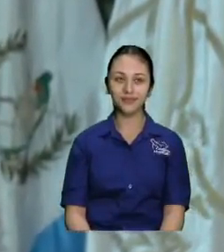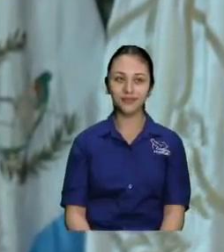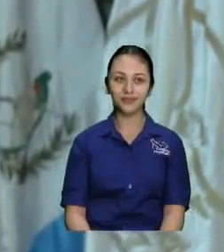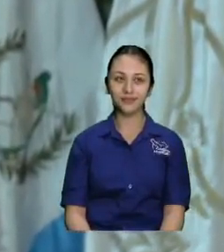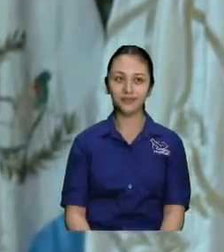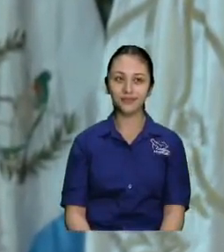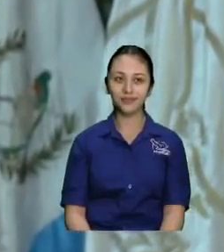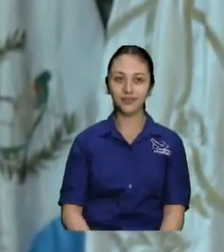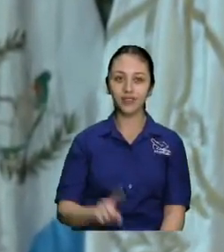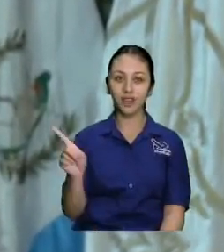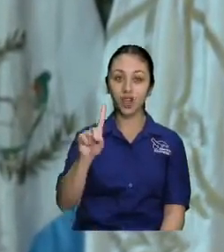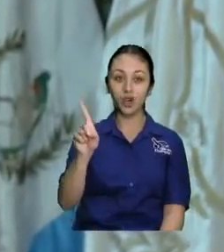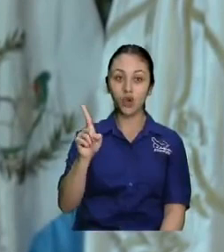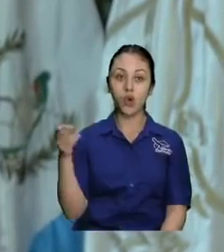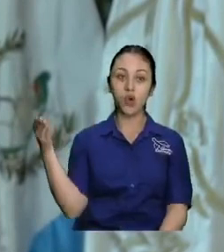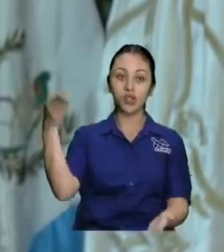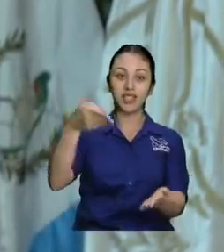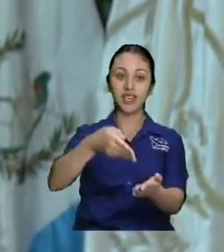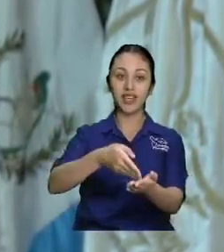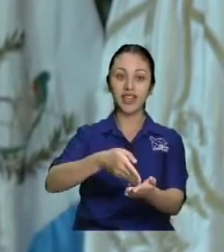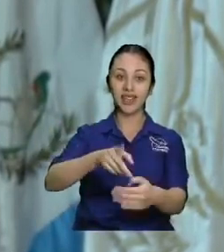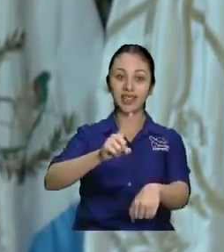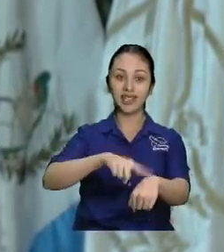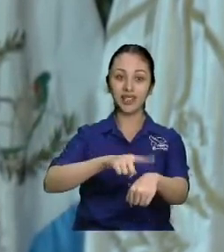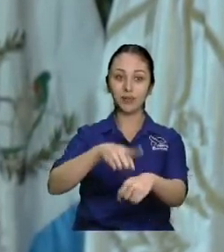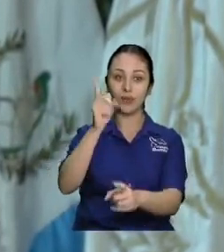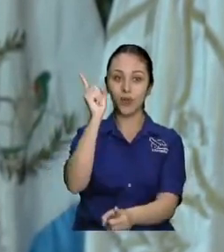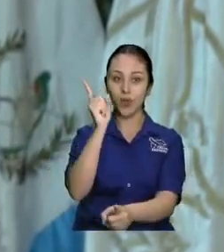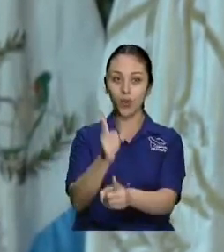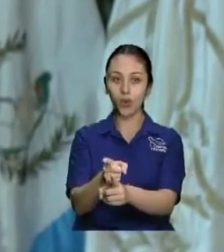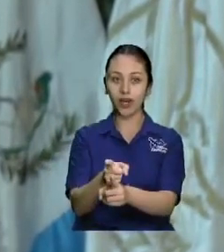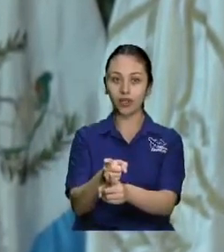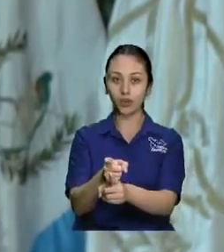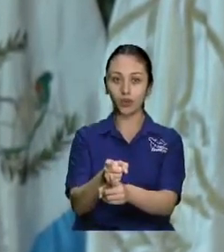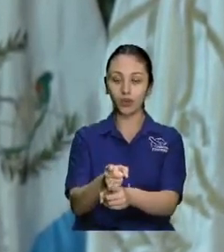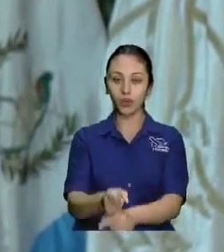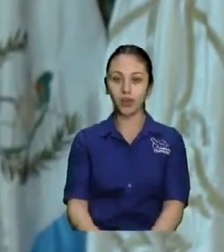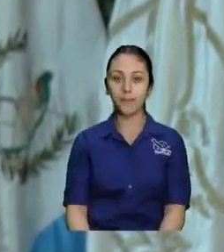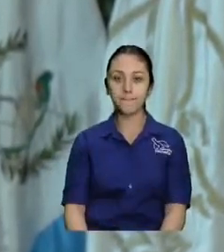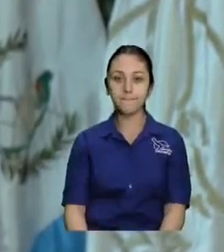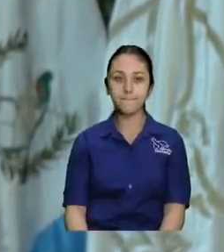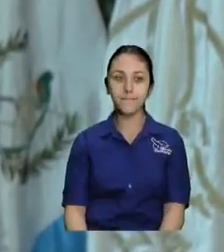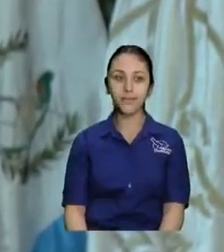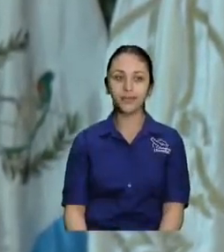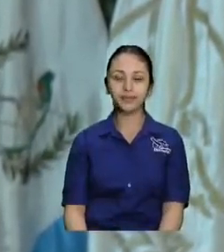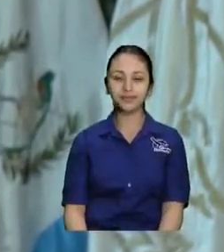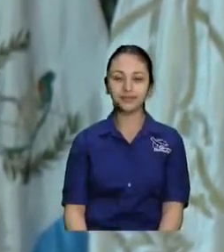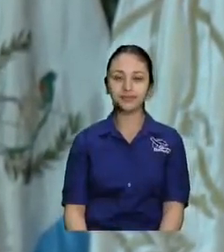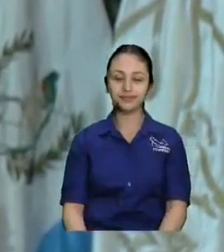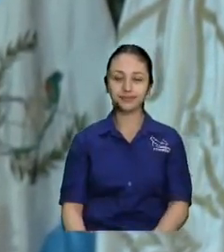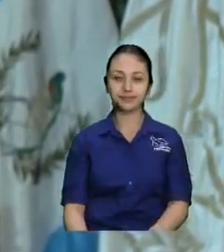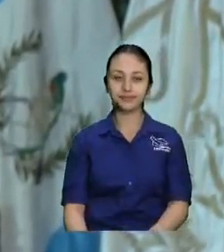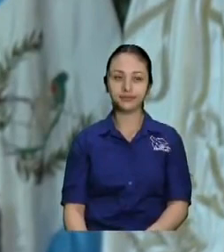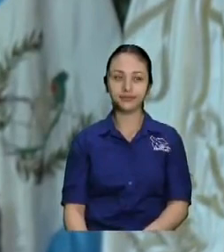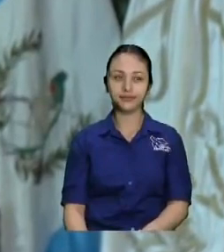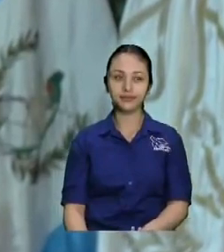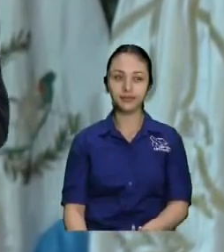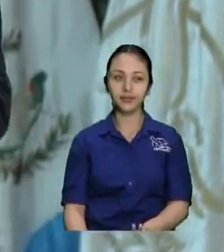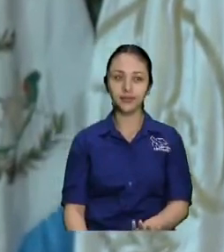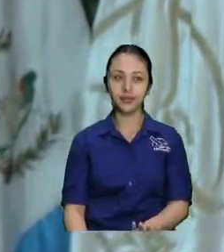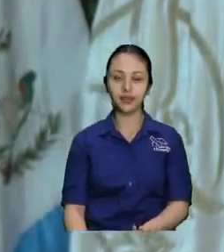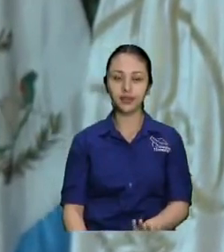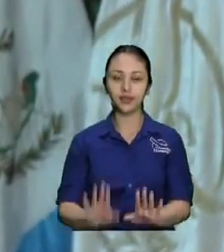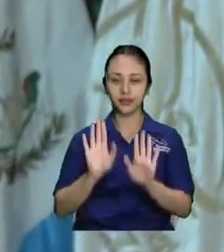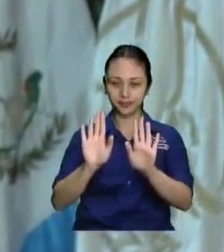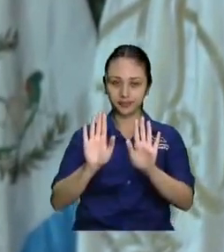adecuado ni oportuno. resulta molesto por sus